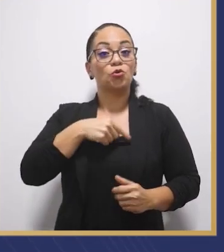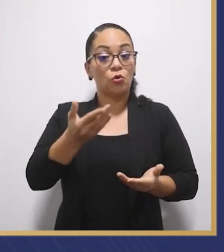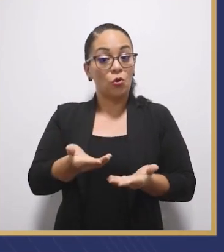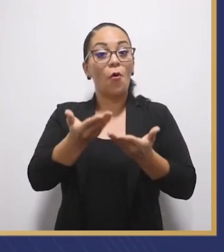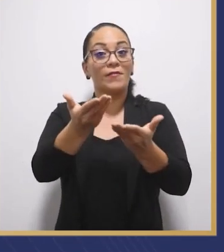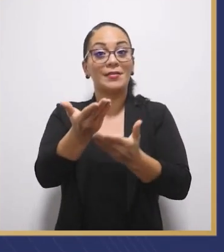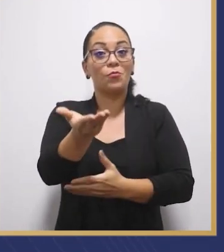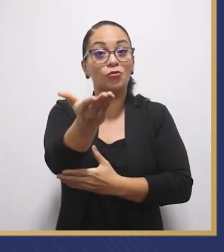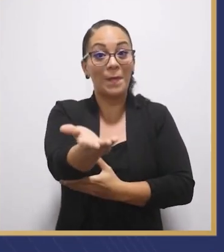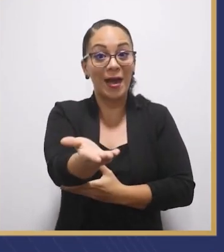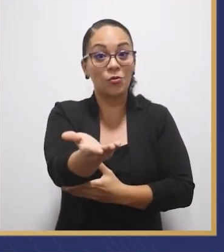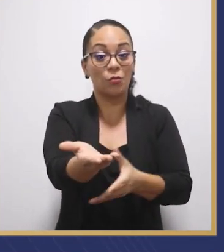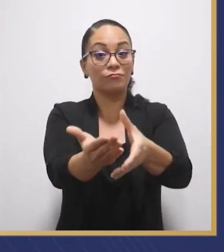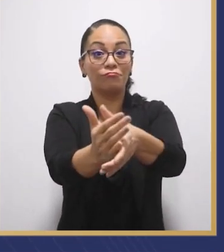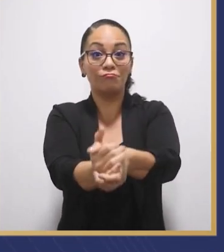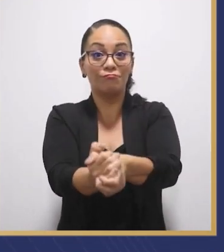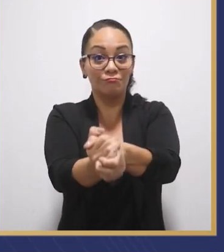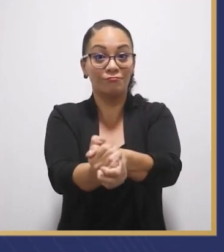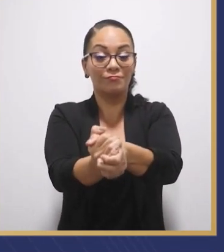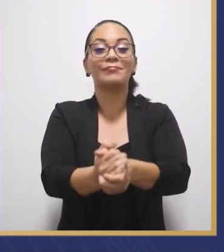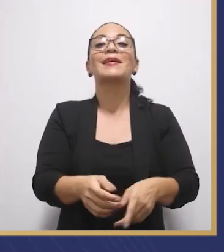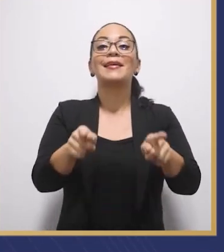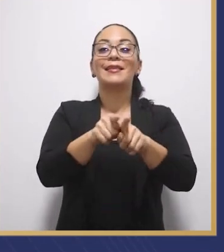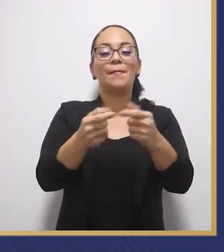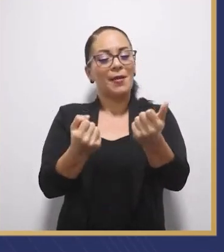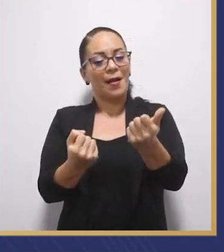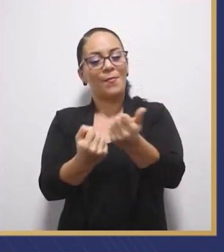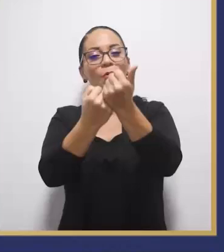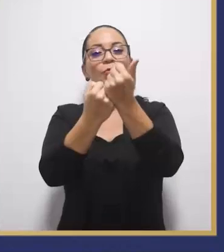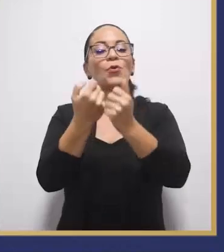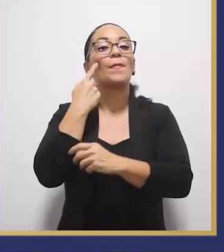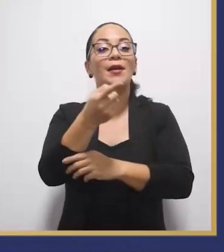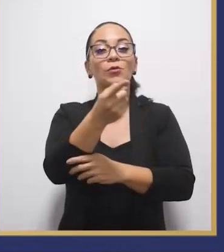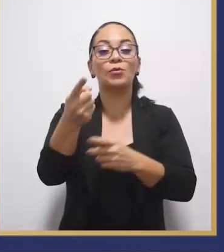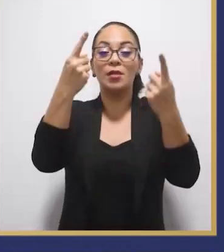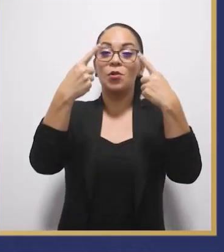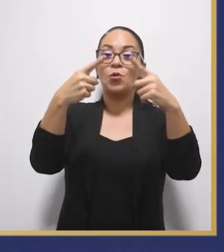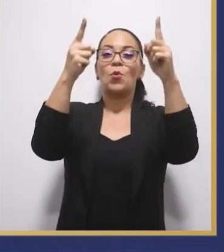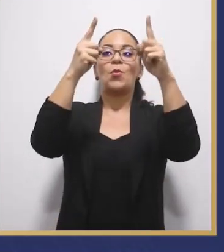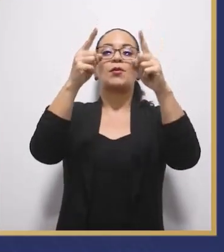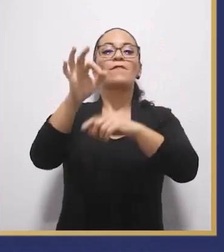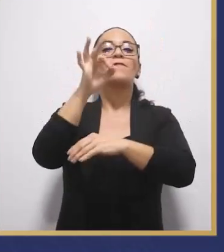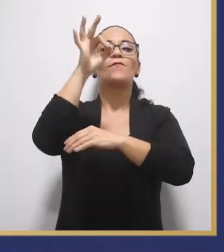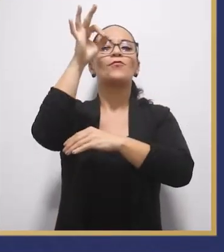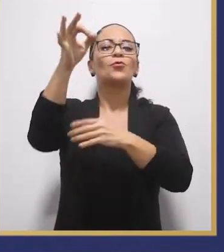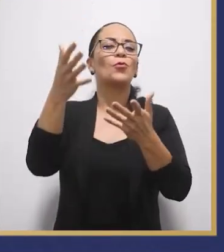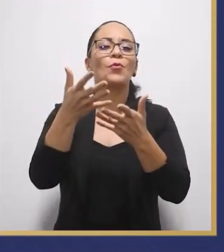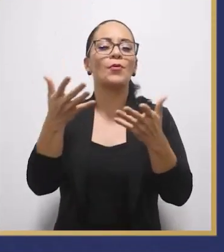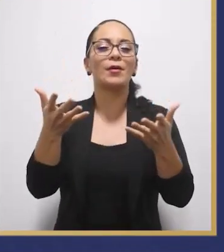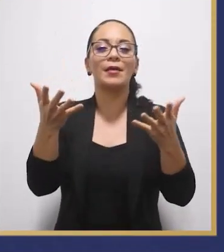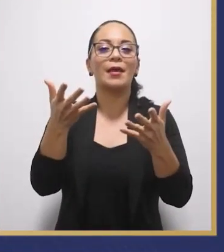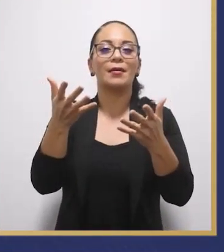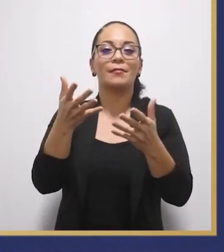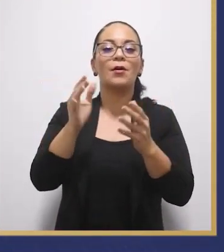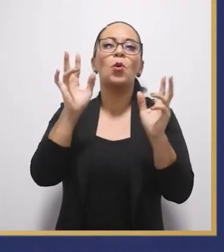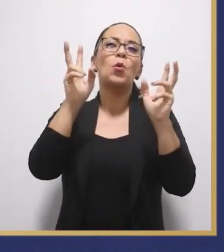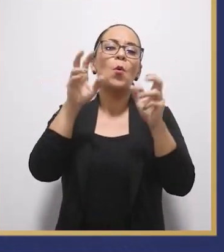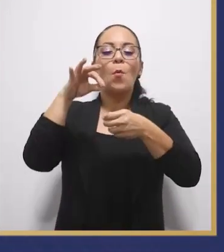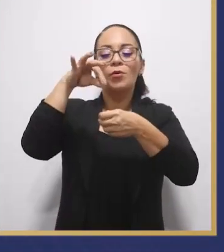mano amiga y un pie de apoyo para que ustedes puedan ir a sembrar la semilla de